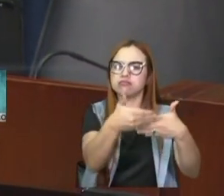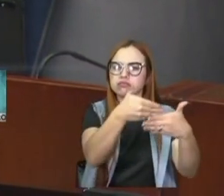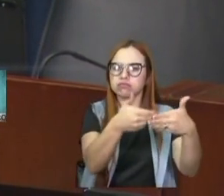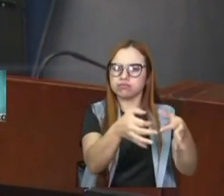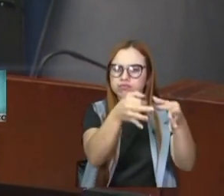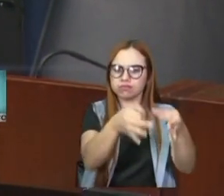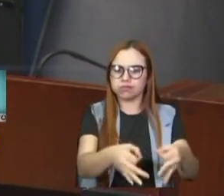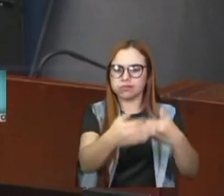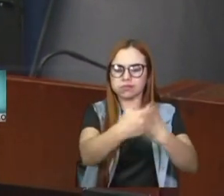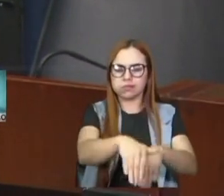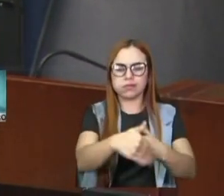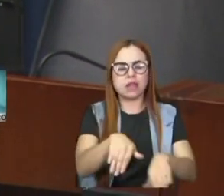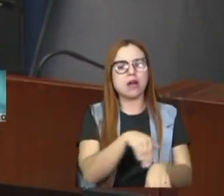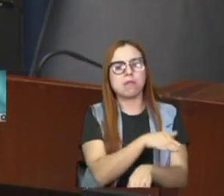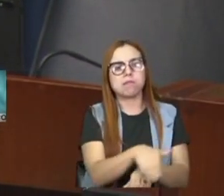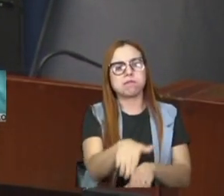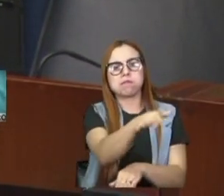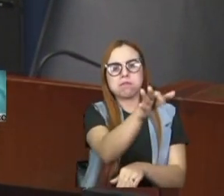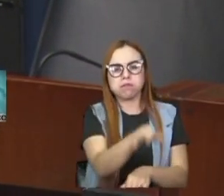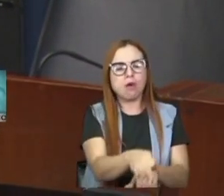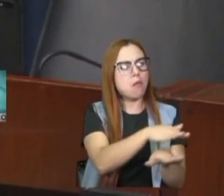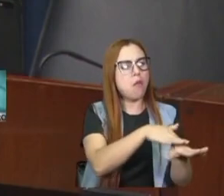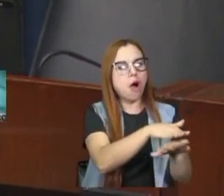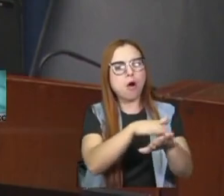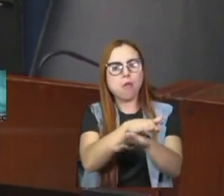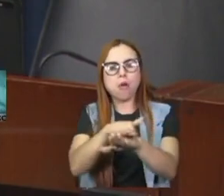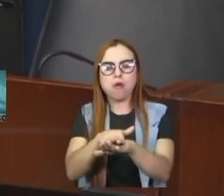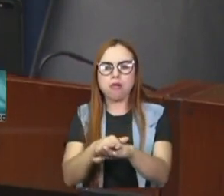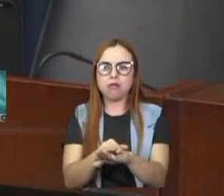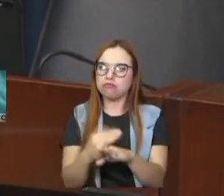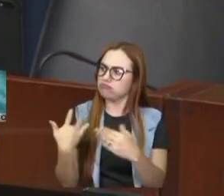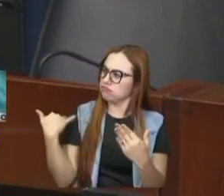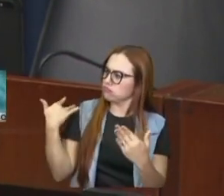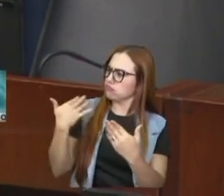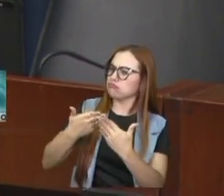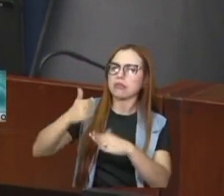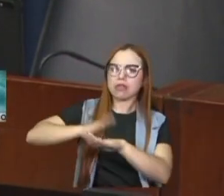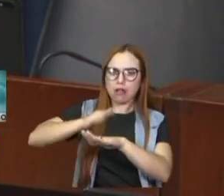todos y cada uno de los moradores de la provincia de Colón y el del turismo